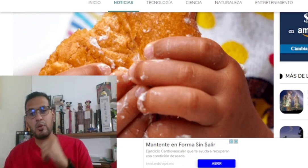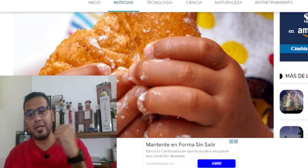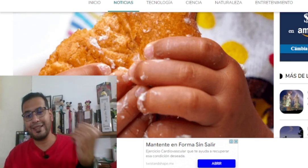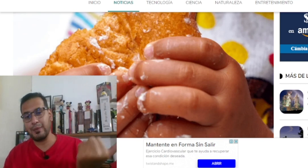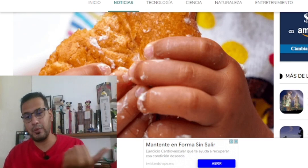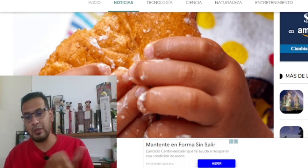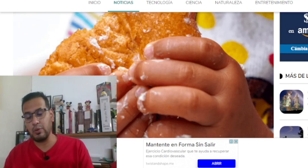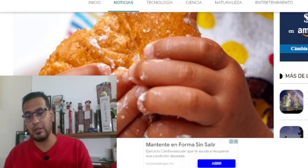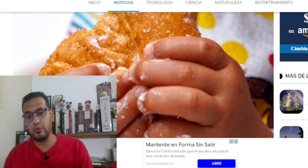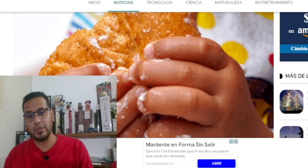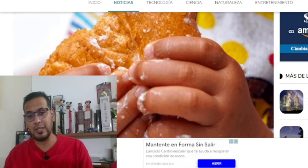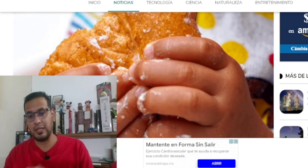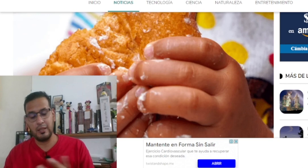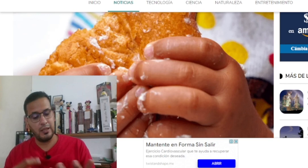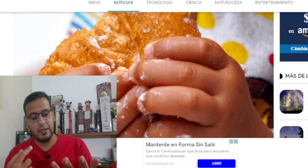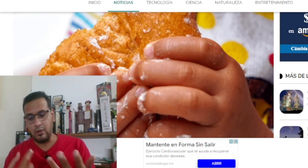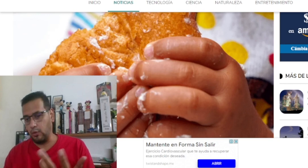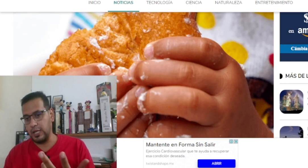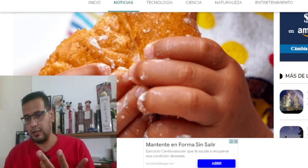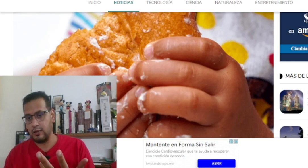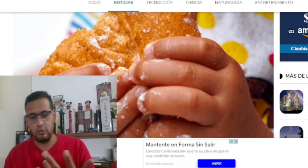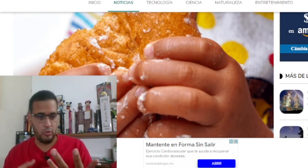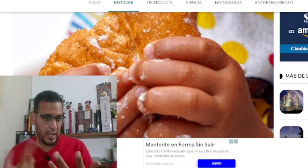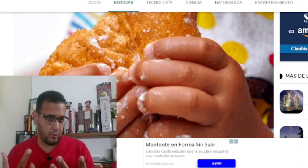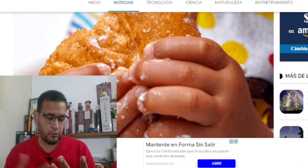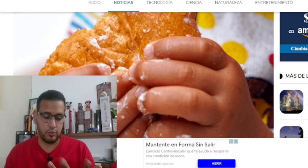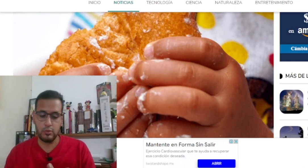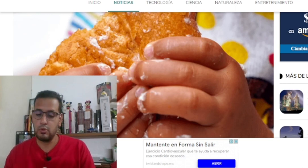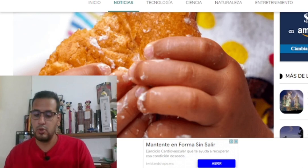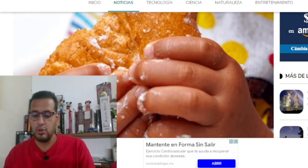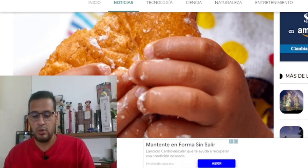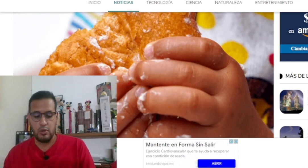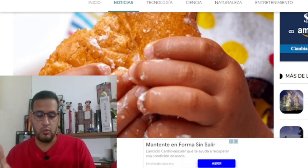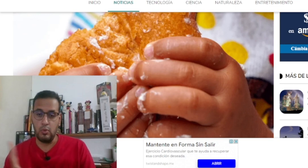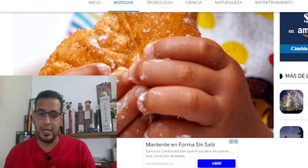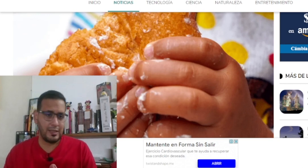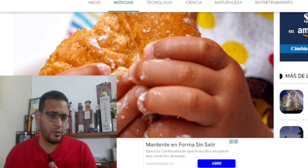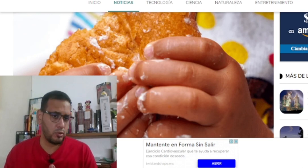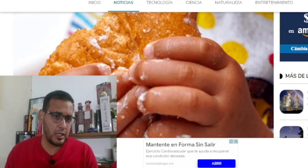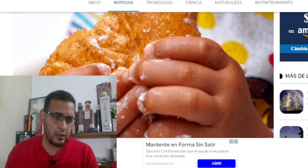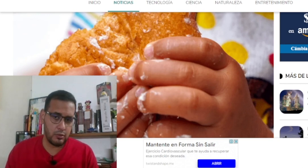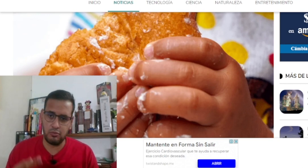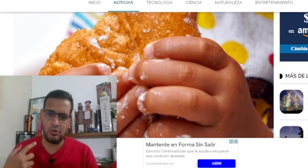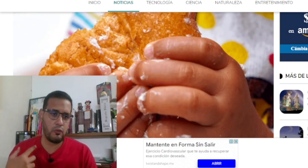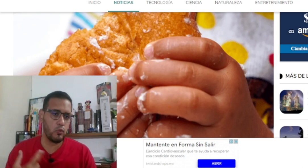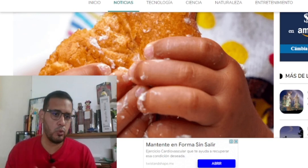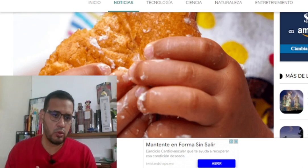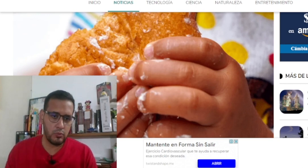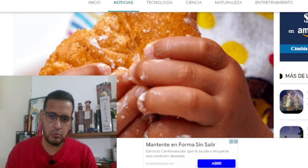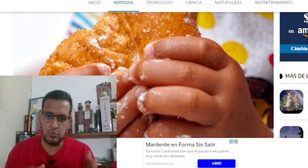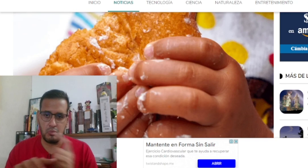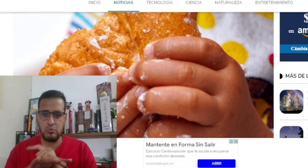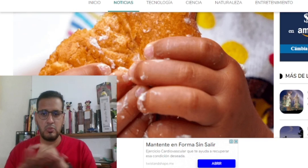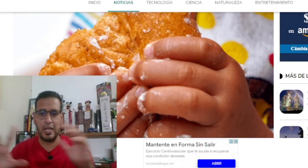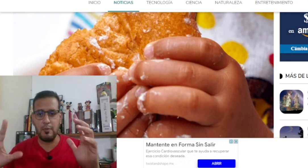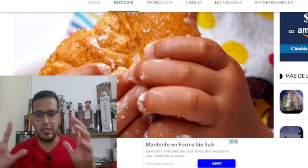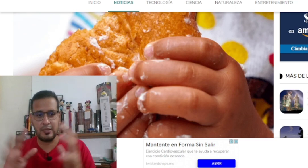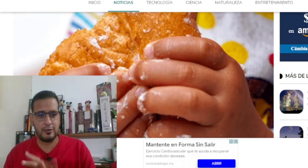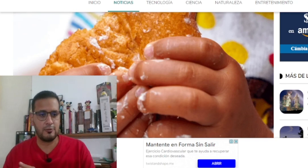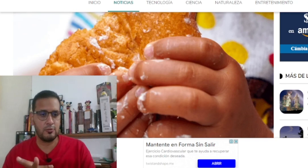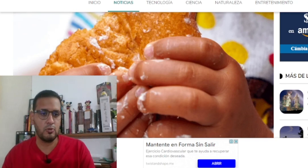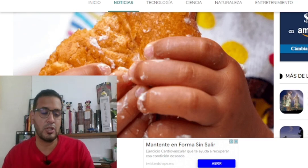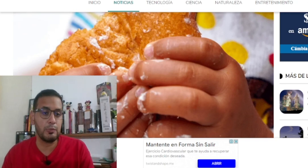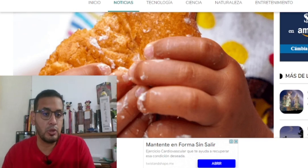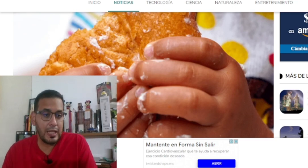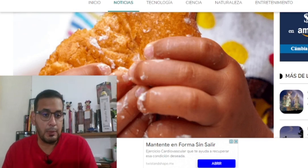física, pero ¿qué hacíamos en la educación física? Correr como nangos, jugar a las escondidas, jugar fútbol, de ahí a